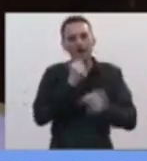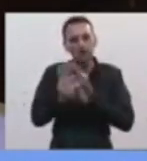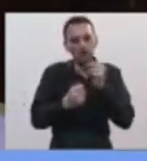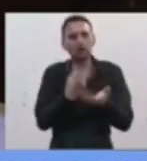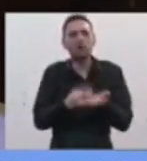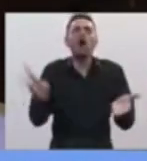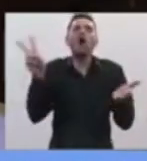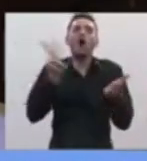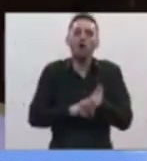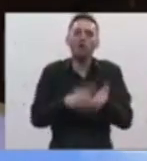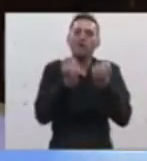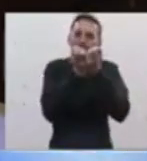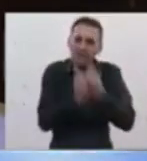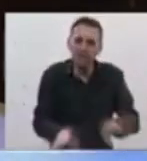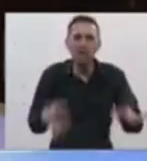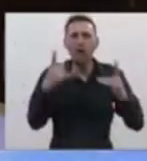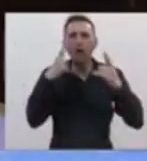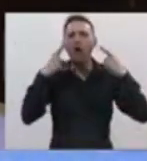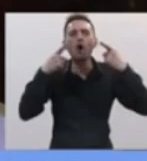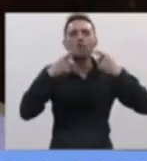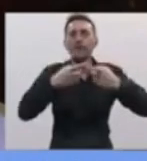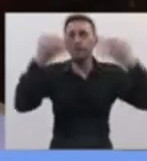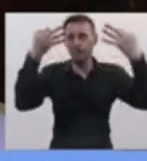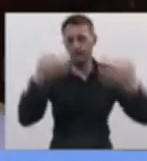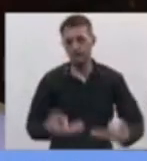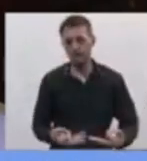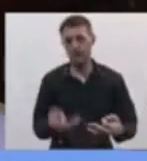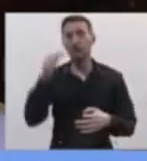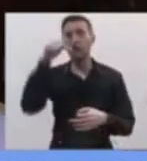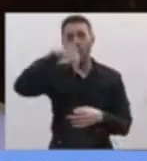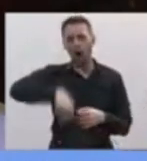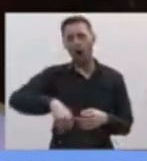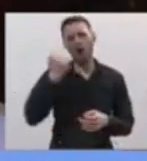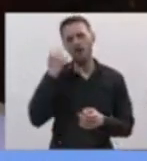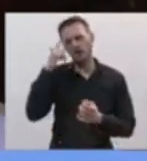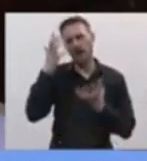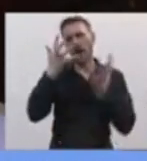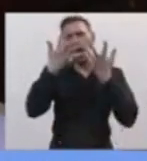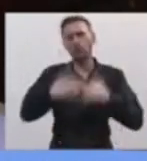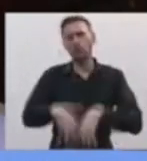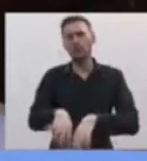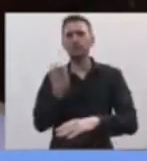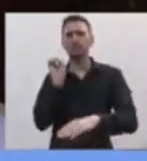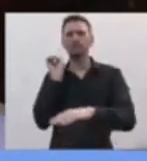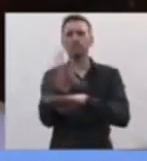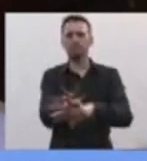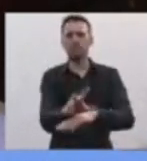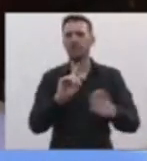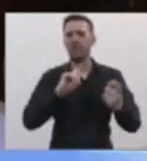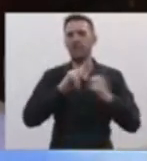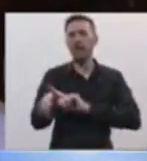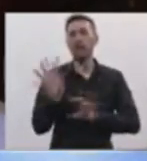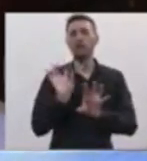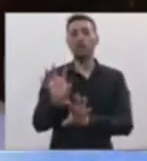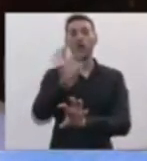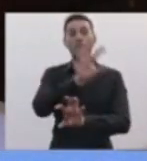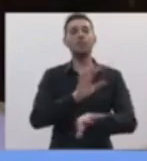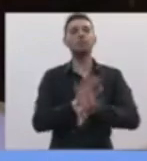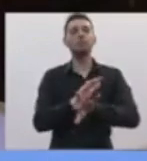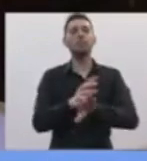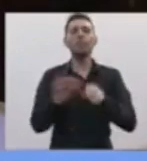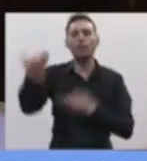fondo con fin específico ahora lo vamos a automatizar se le va a transferir directamente a las provincias como si fueran con